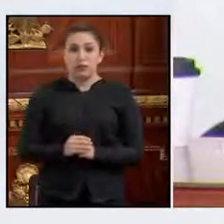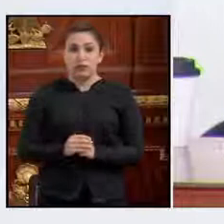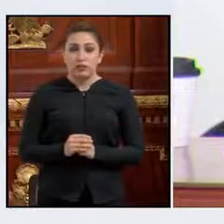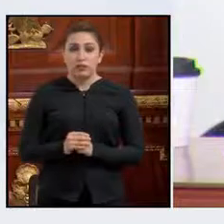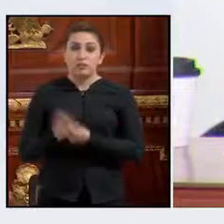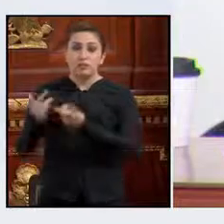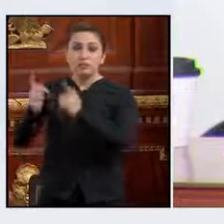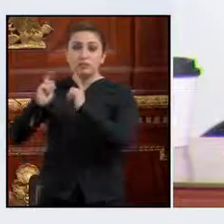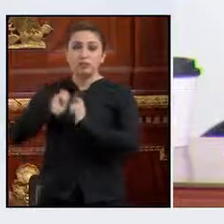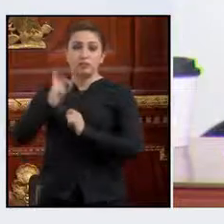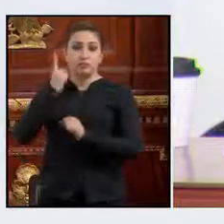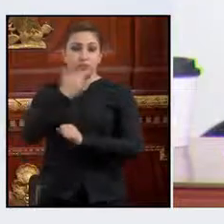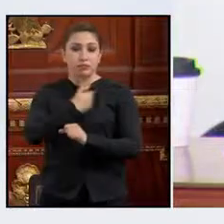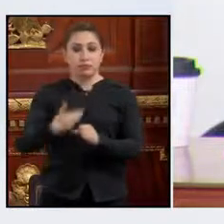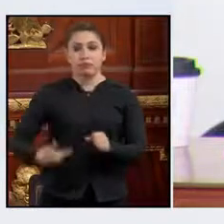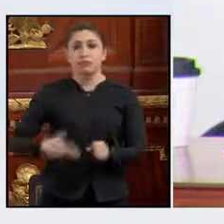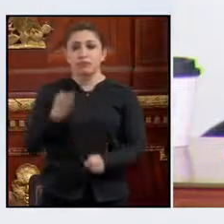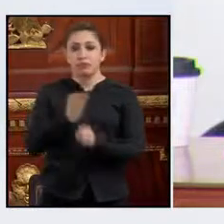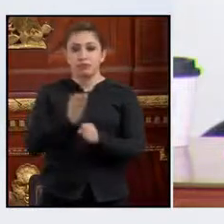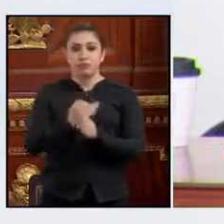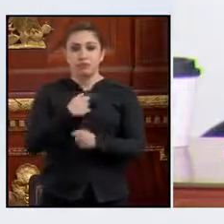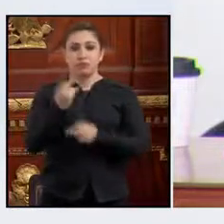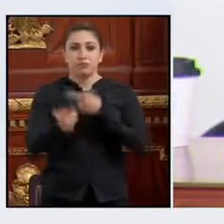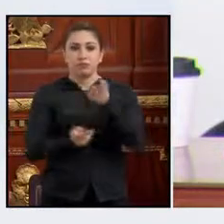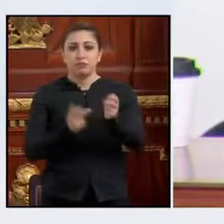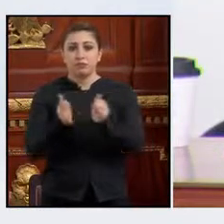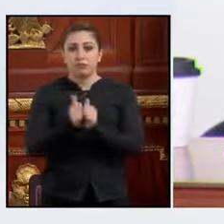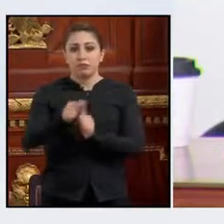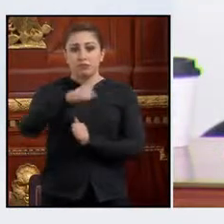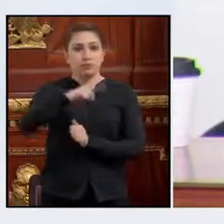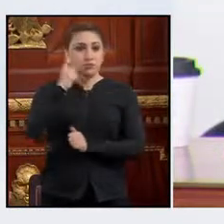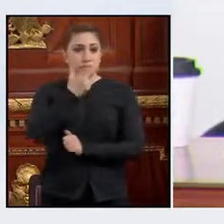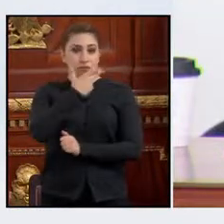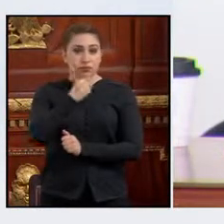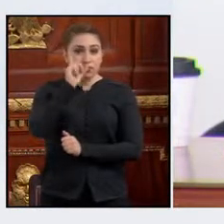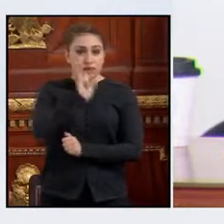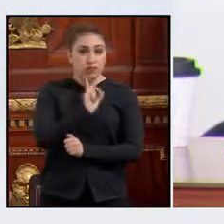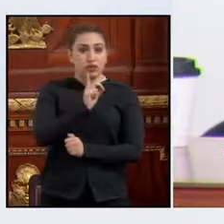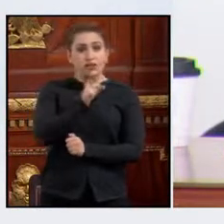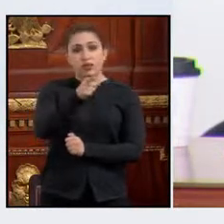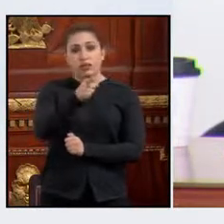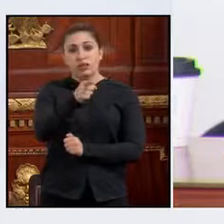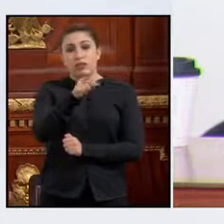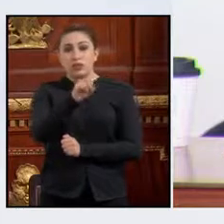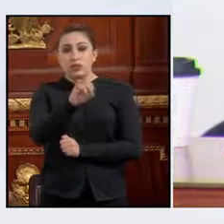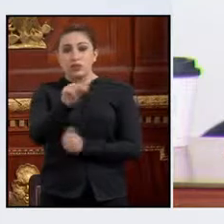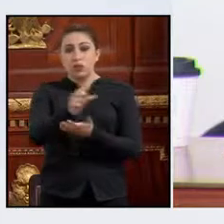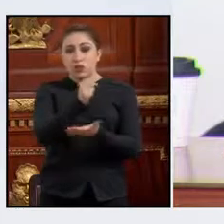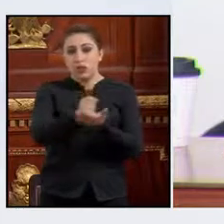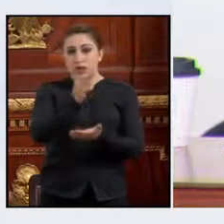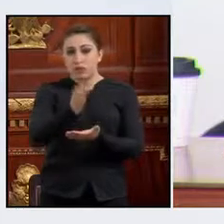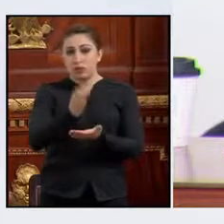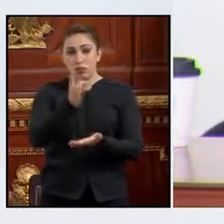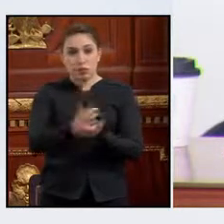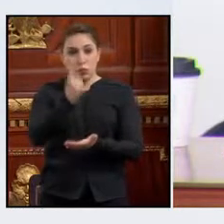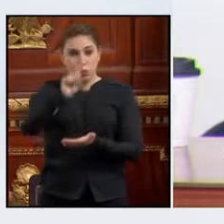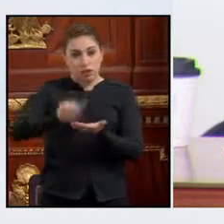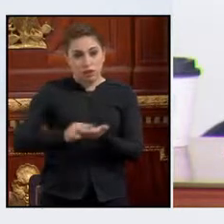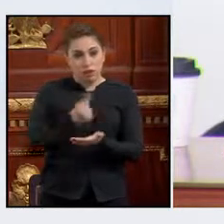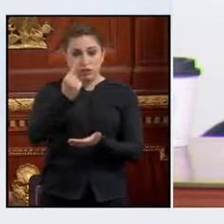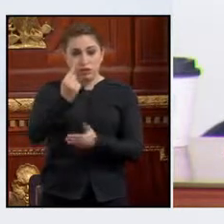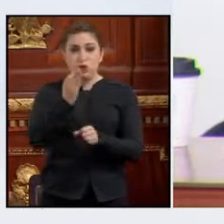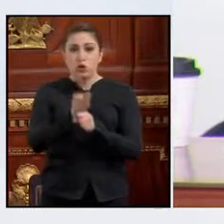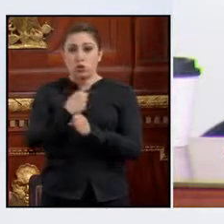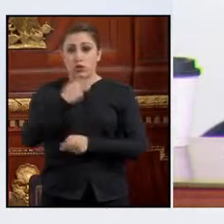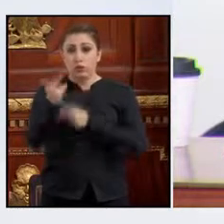Por instrucciones de la presidencia, se va a recoger la votación nominal en lo general y en lo particular en un solo acto. La de la voz recogerá la votación